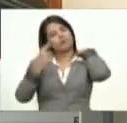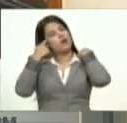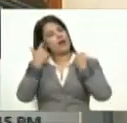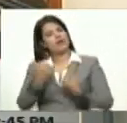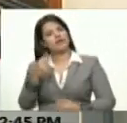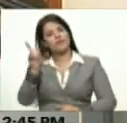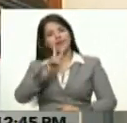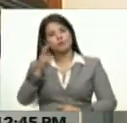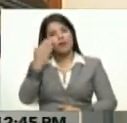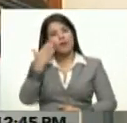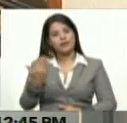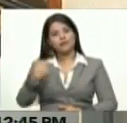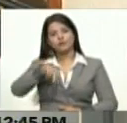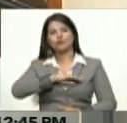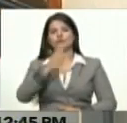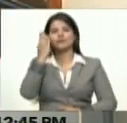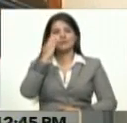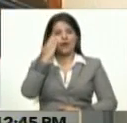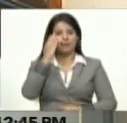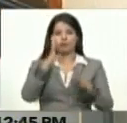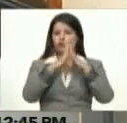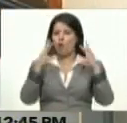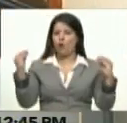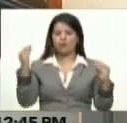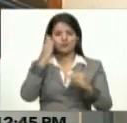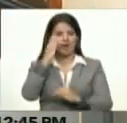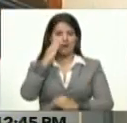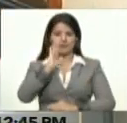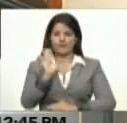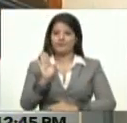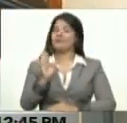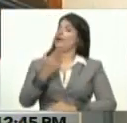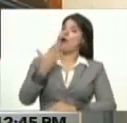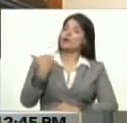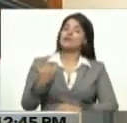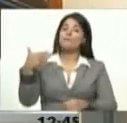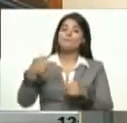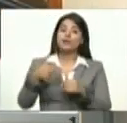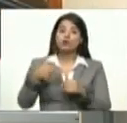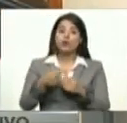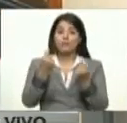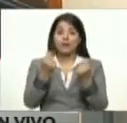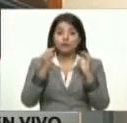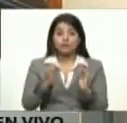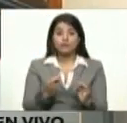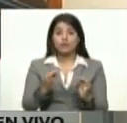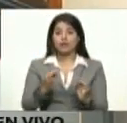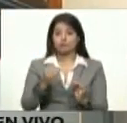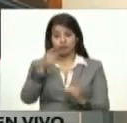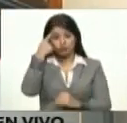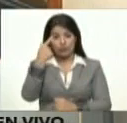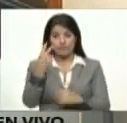los venezolanos somos todos conscientes de que el precio del barril del petróleo, que es